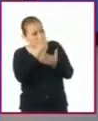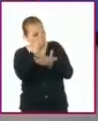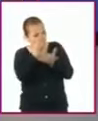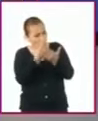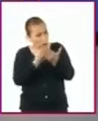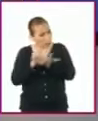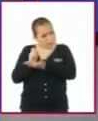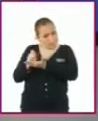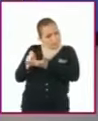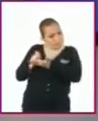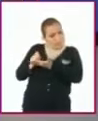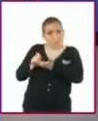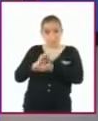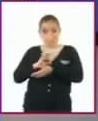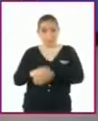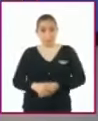ellos?